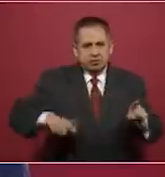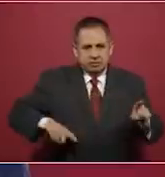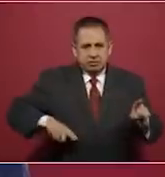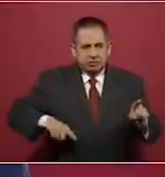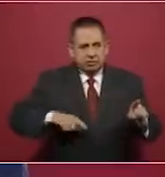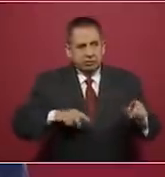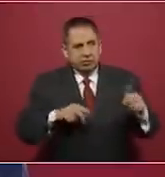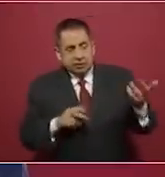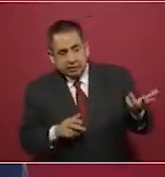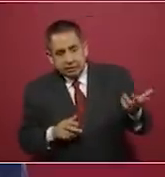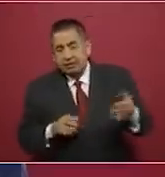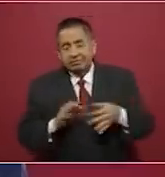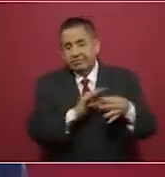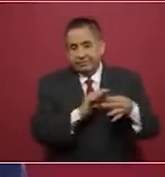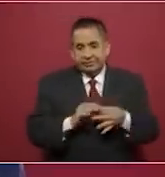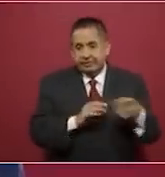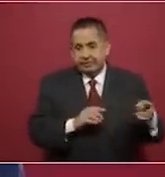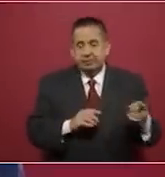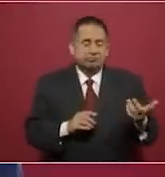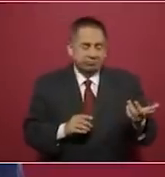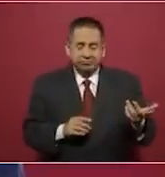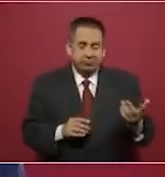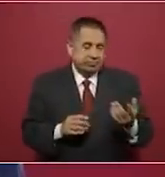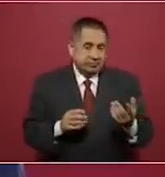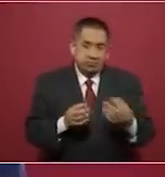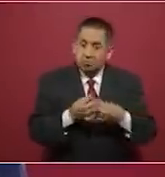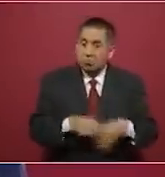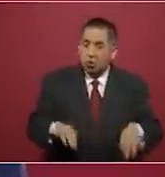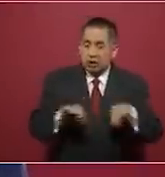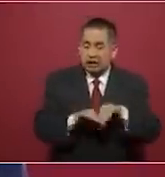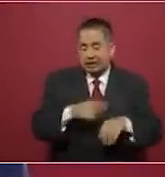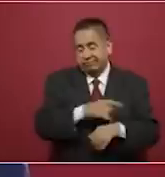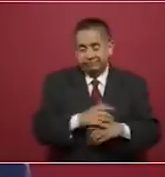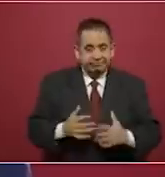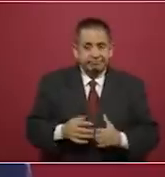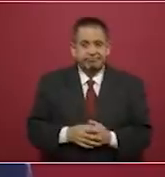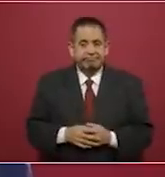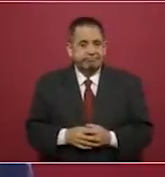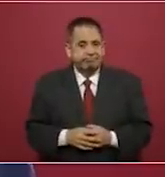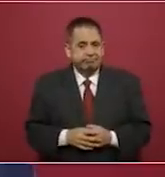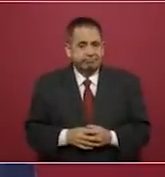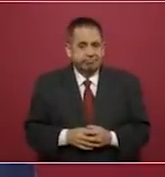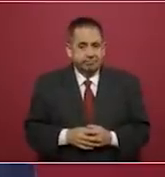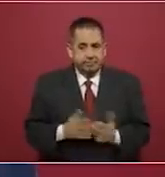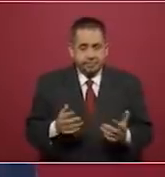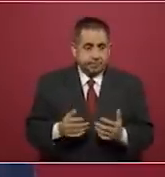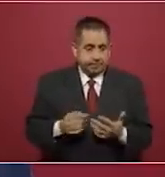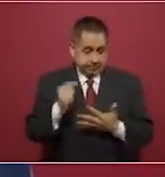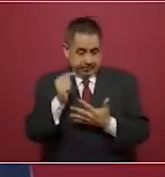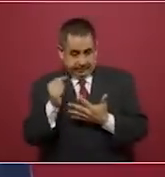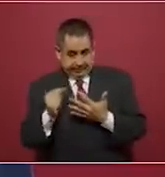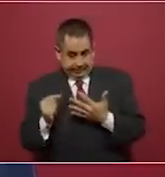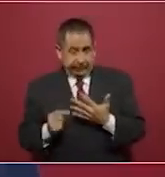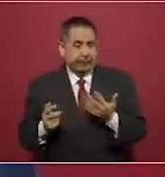y con los estados unidos de norteamérica todo esto